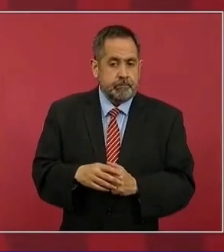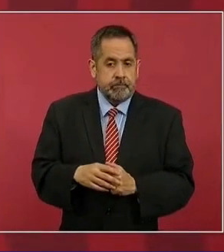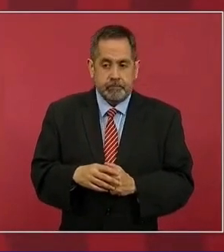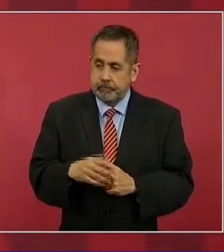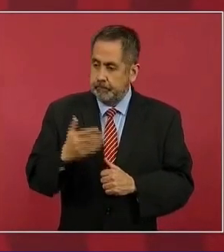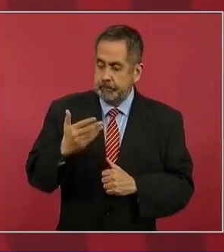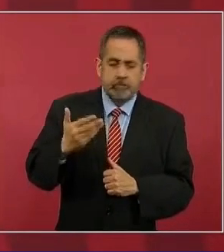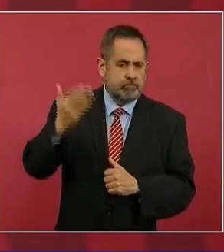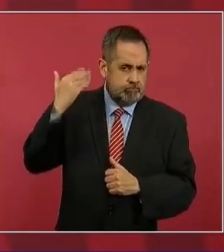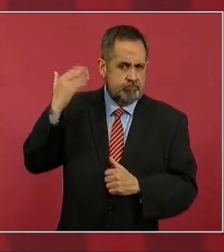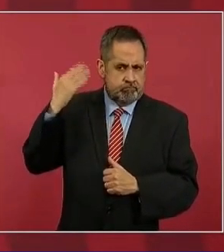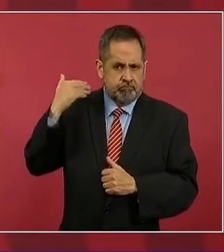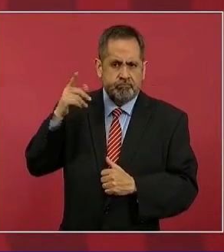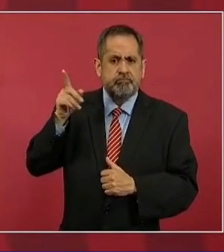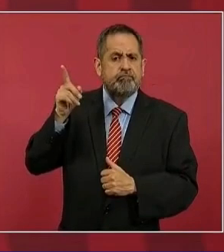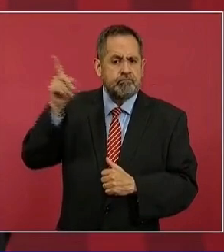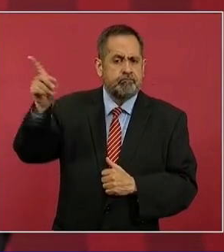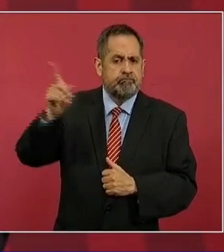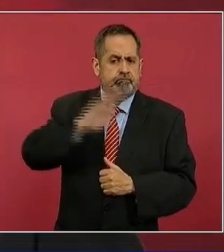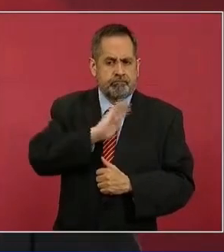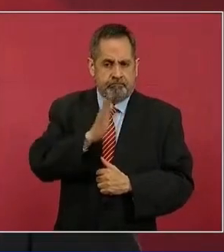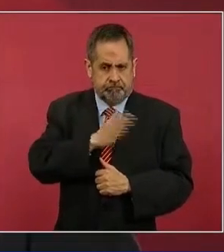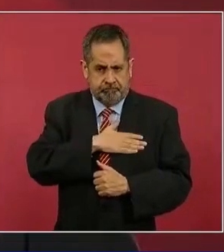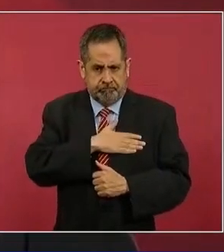anterior con España